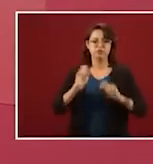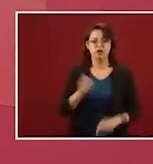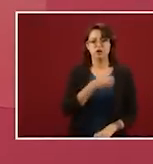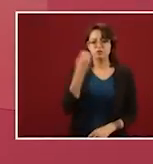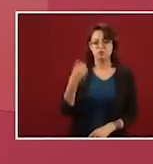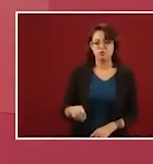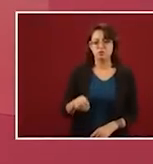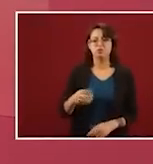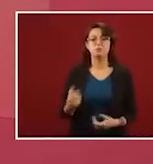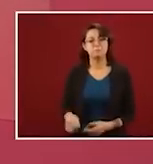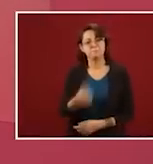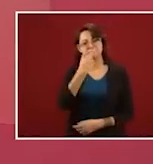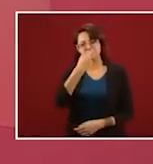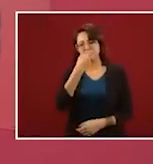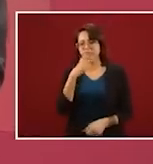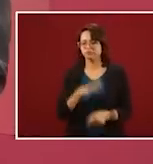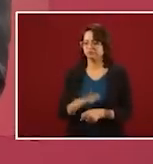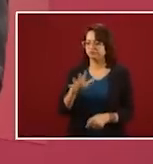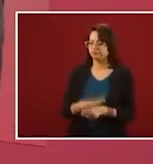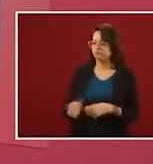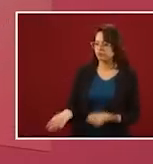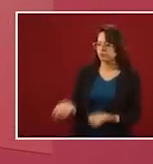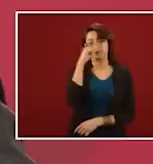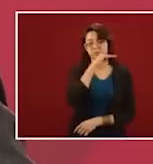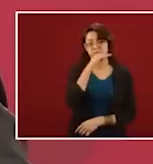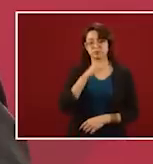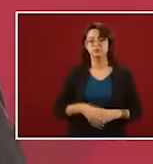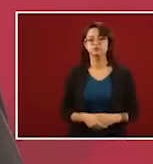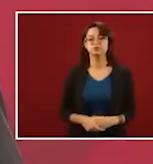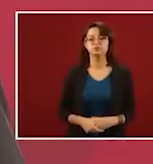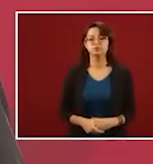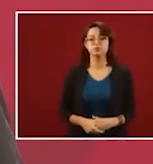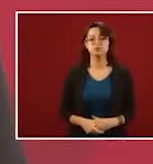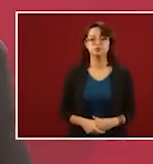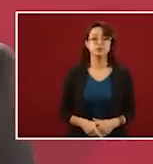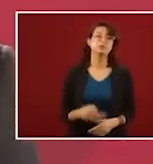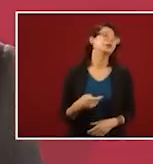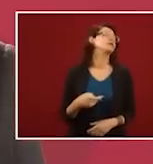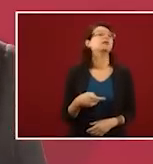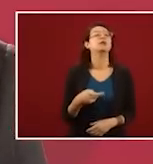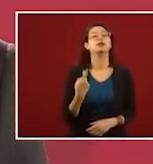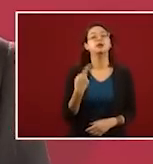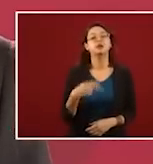no les falten los medicamentos, ese es el propósito. Pero